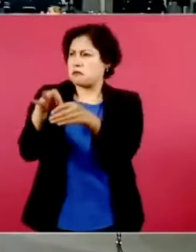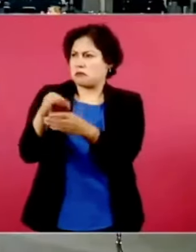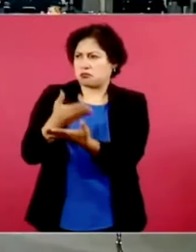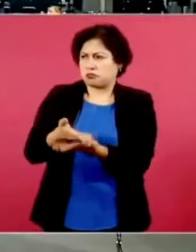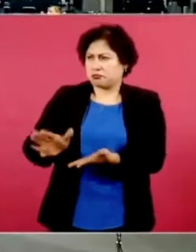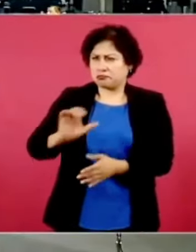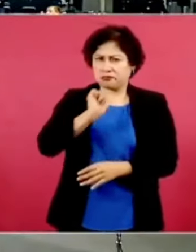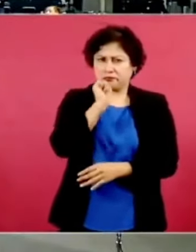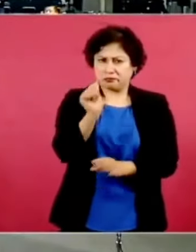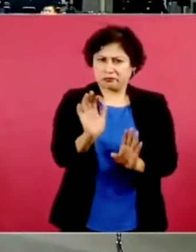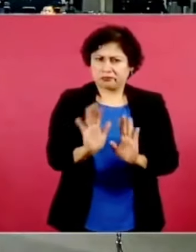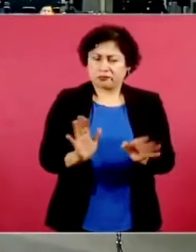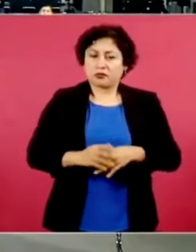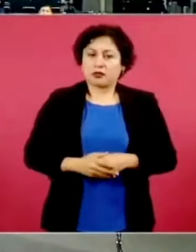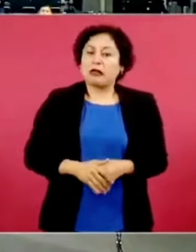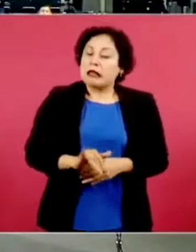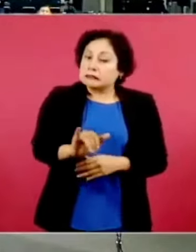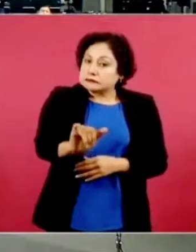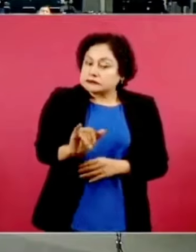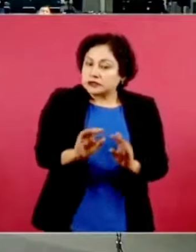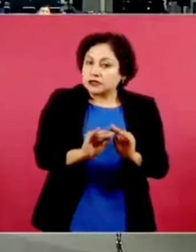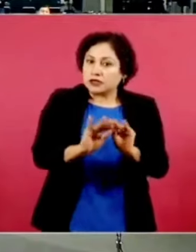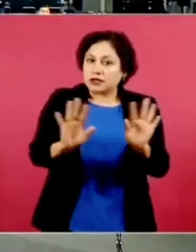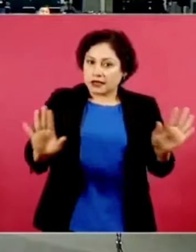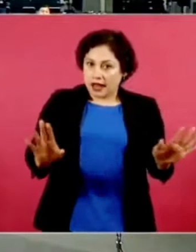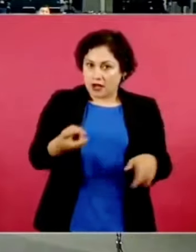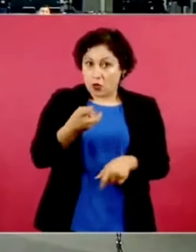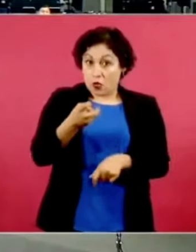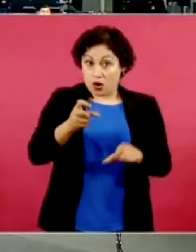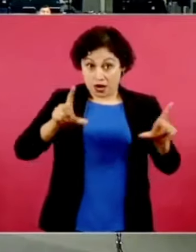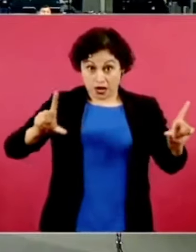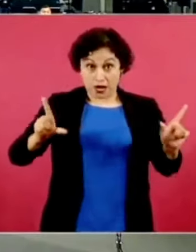Todos, no, claro, no solo eso, pero